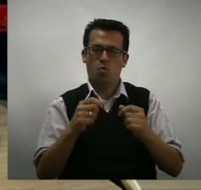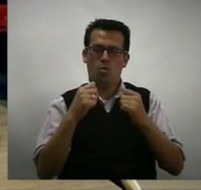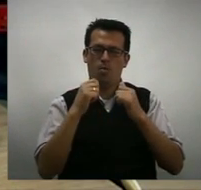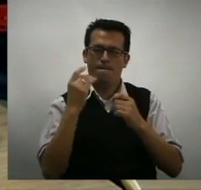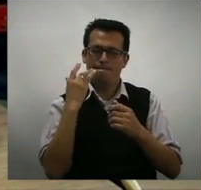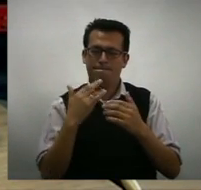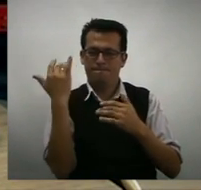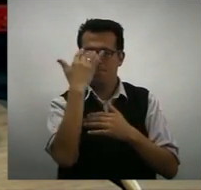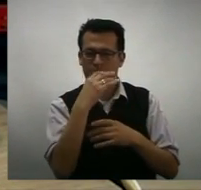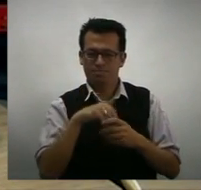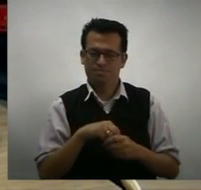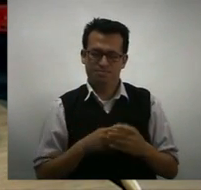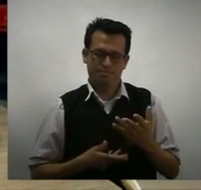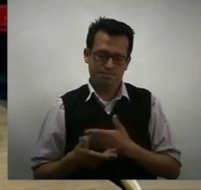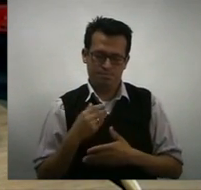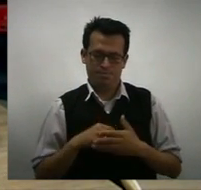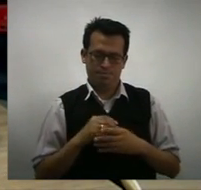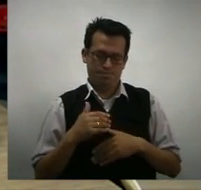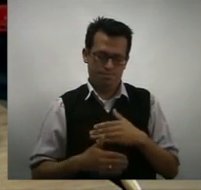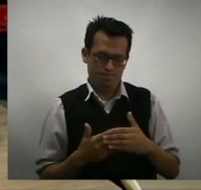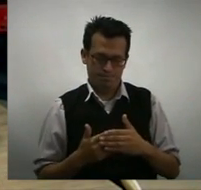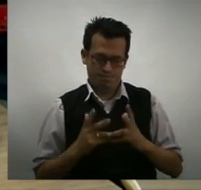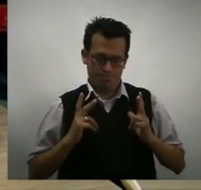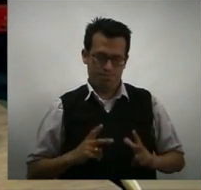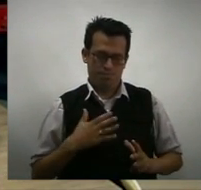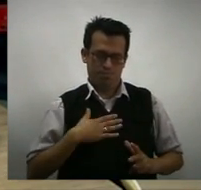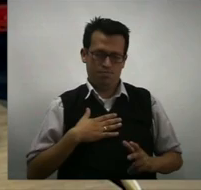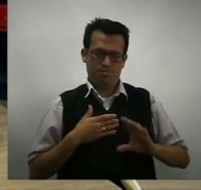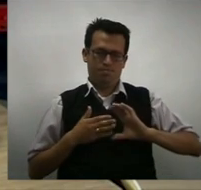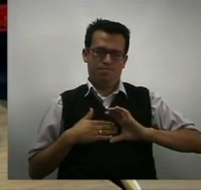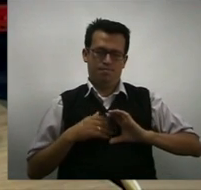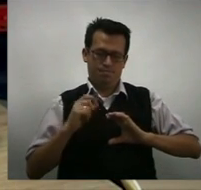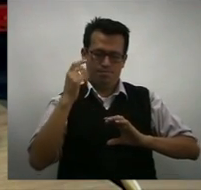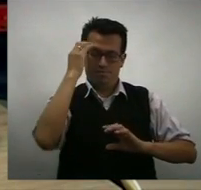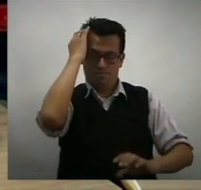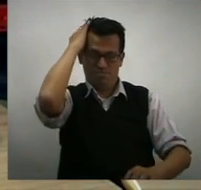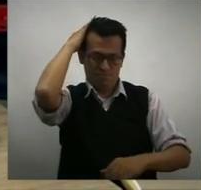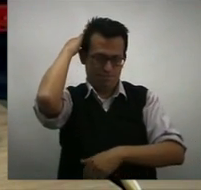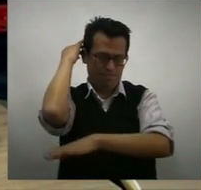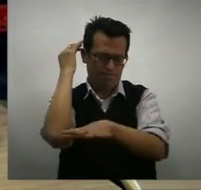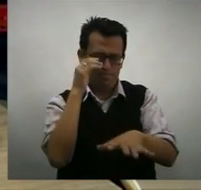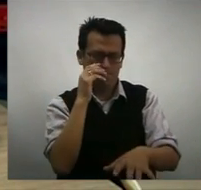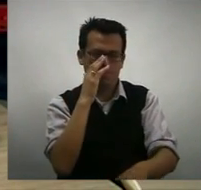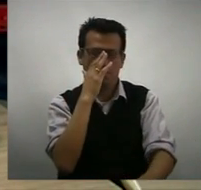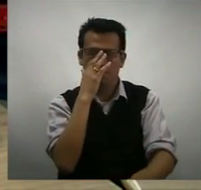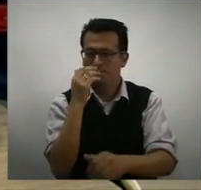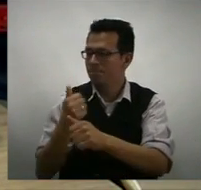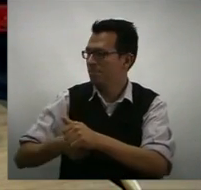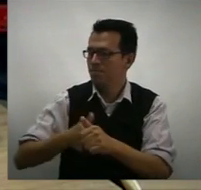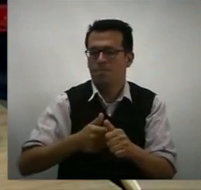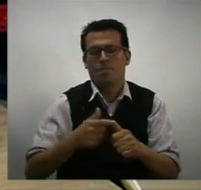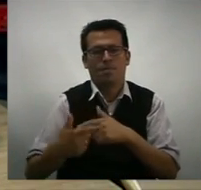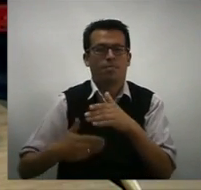placer, dimensión psíquica que abarca los más viejos procesos primarios, los residuos de una fase de desarrollo en la cual eran la única clase